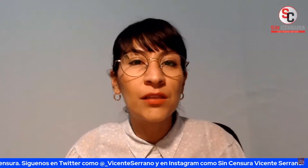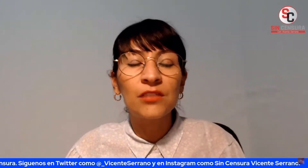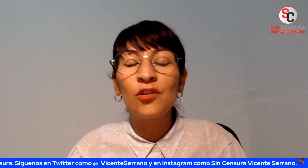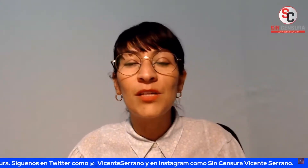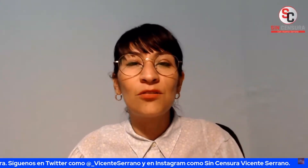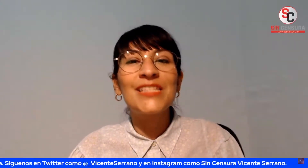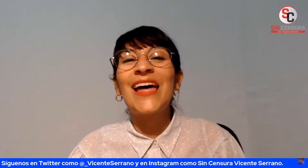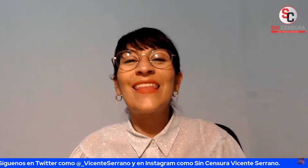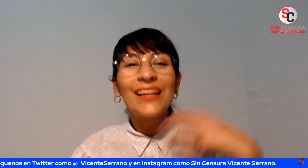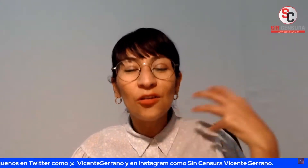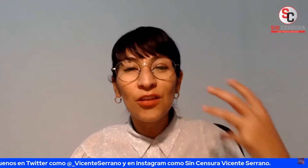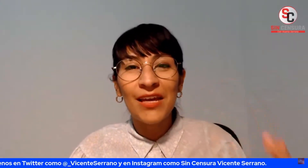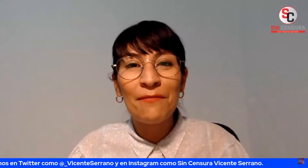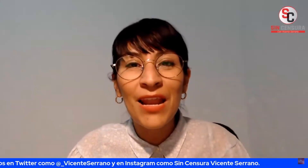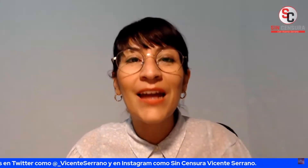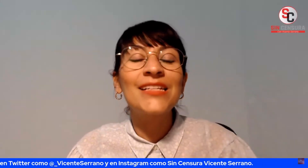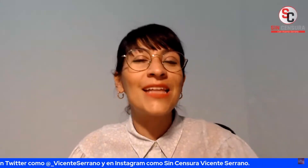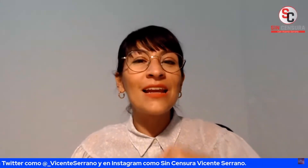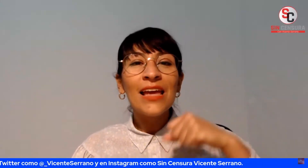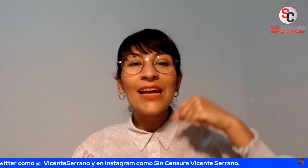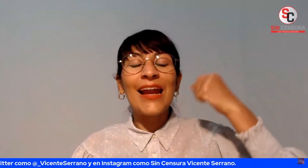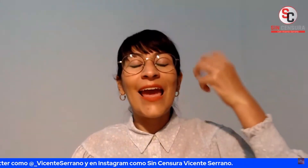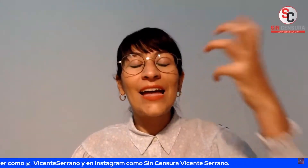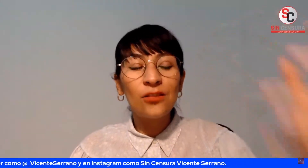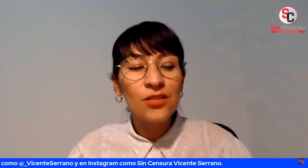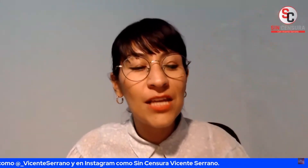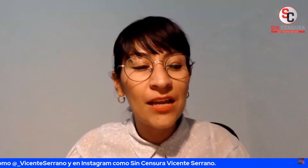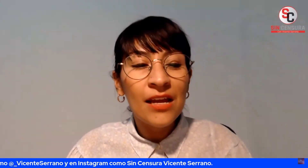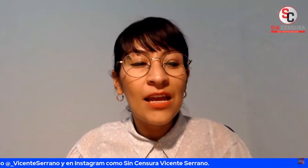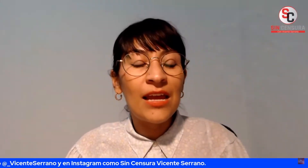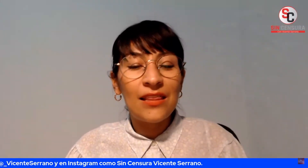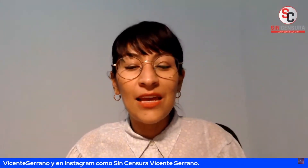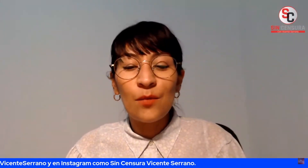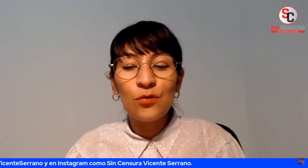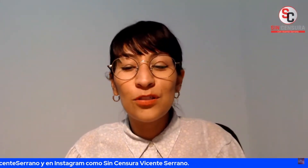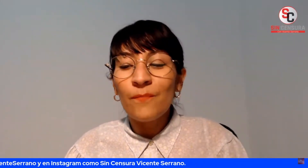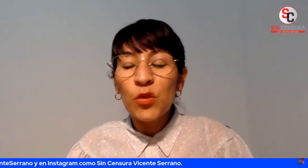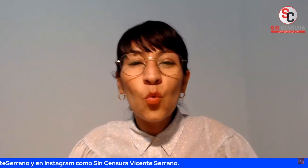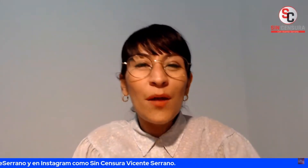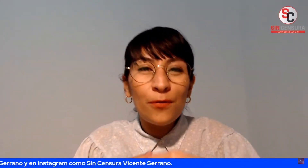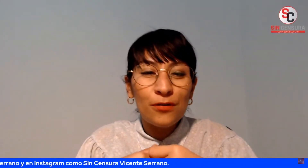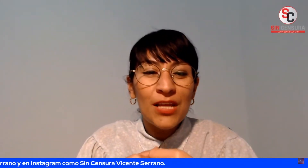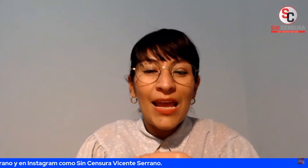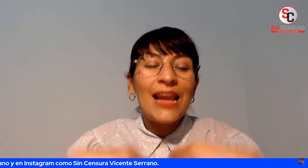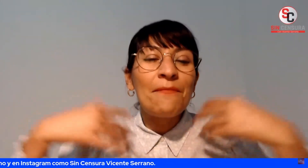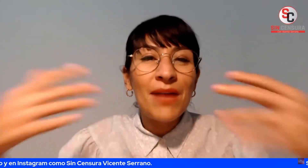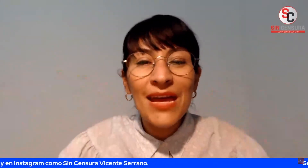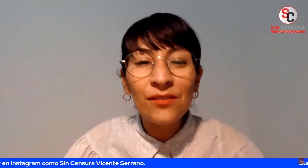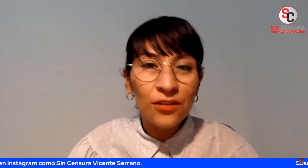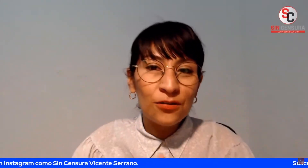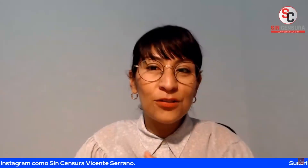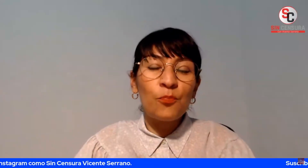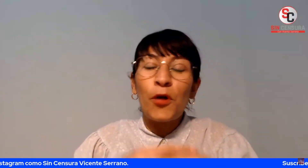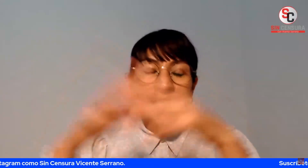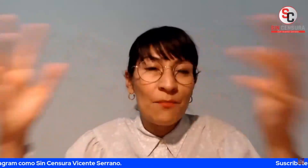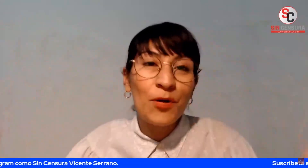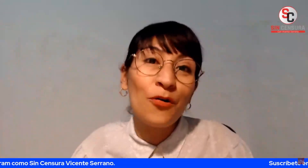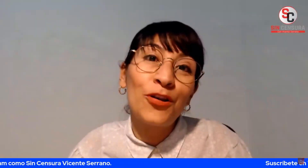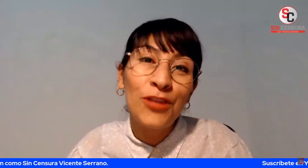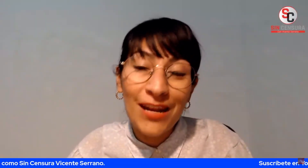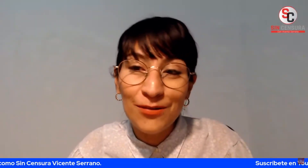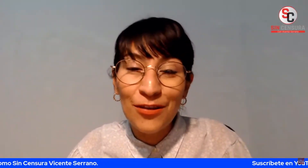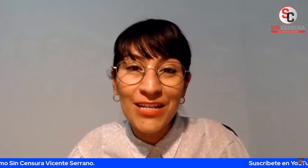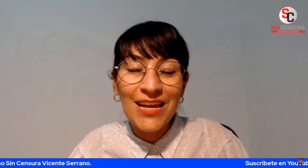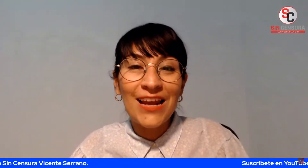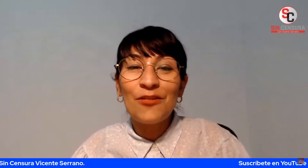proceso de la Cuarta Transformación está dando de qué hablar, están creándose, digamos, nuevos elementos. Por